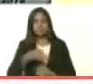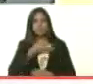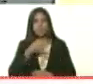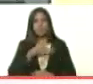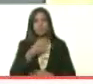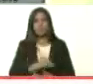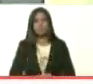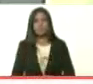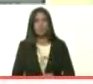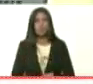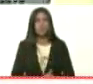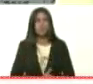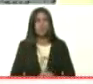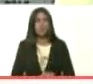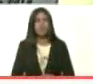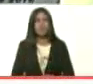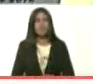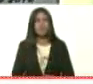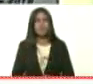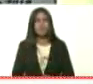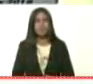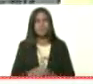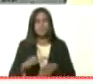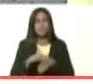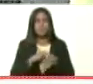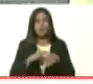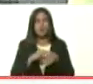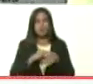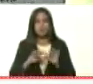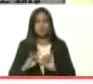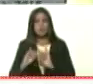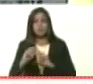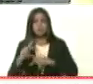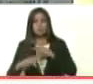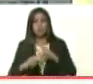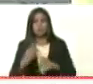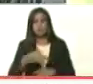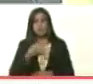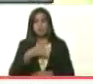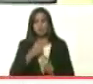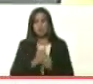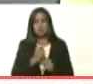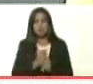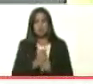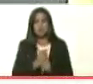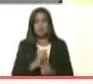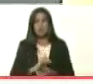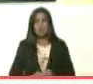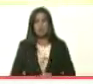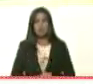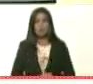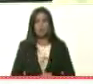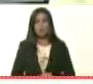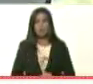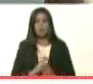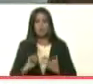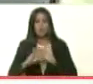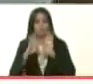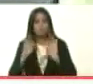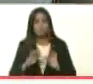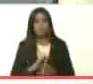socialista, elaborado por el Ministerio del Poder Popular para el Proceso Social del Trabajo. Te felicito, Eduardo Piñate.